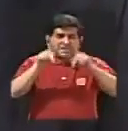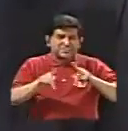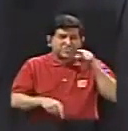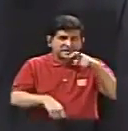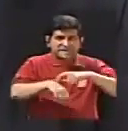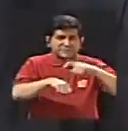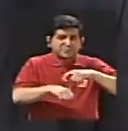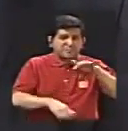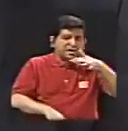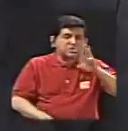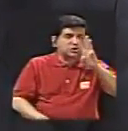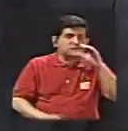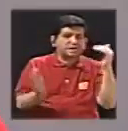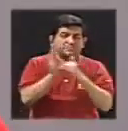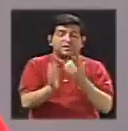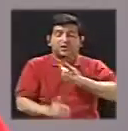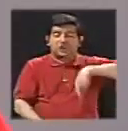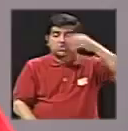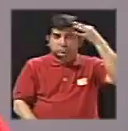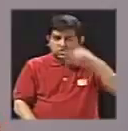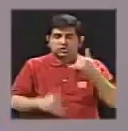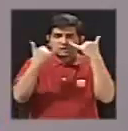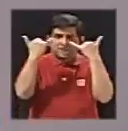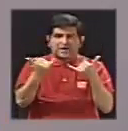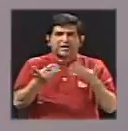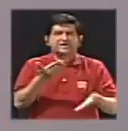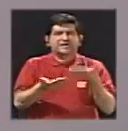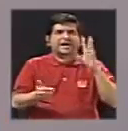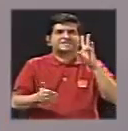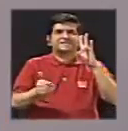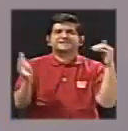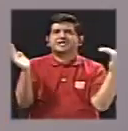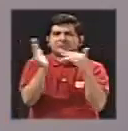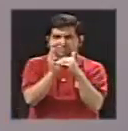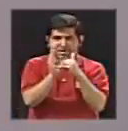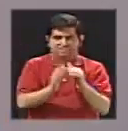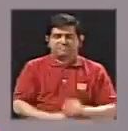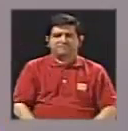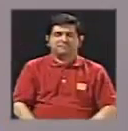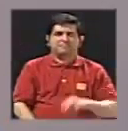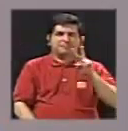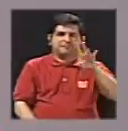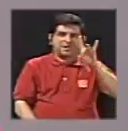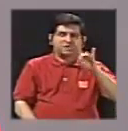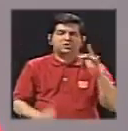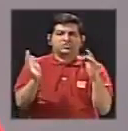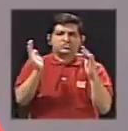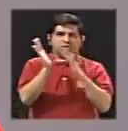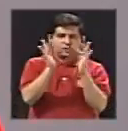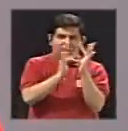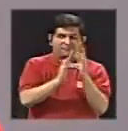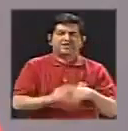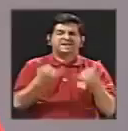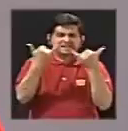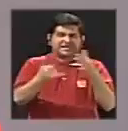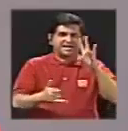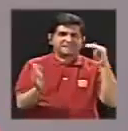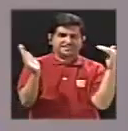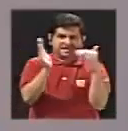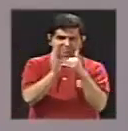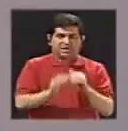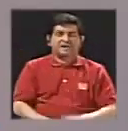6.000, según... Según nosotros ya íbamos como por 7.000, ¿verdad? El 28 de abril. Y en ese momento,